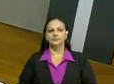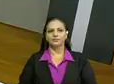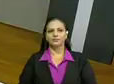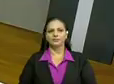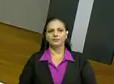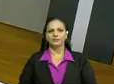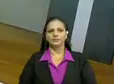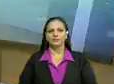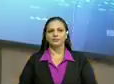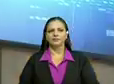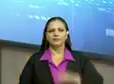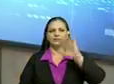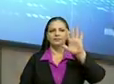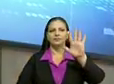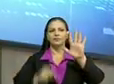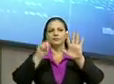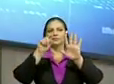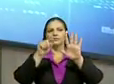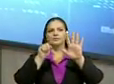vida.